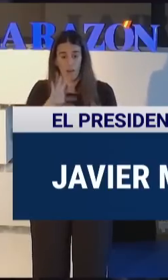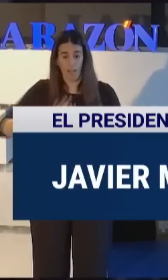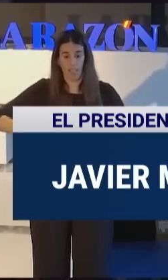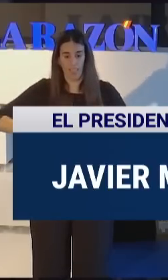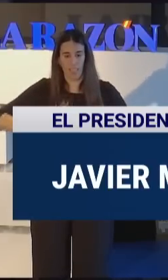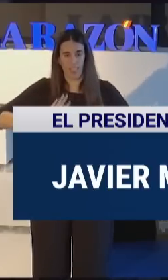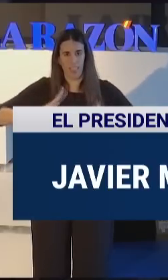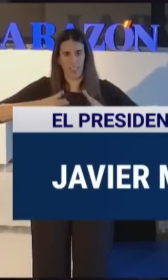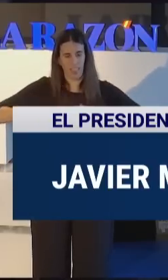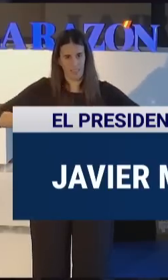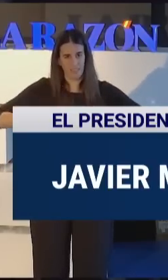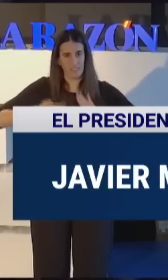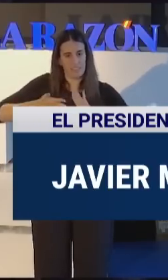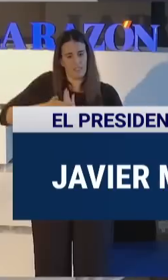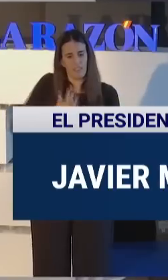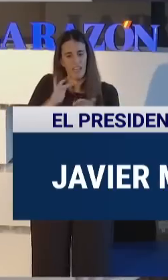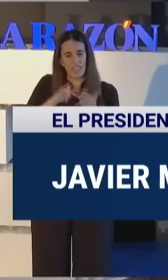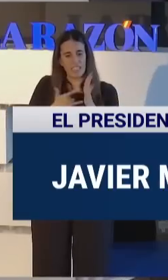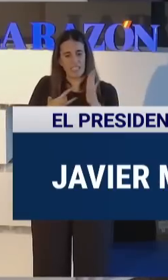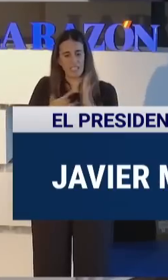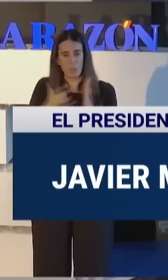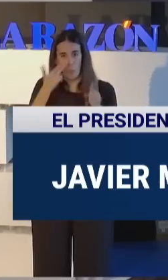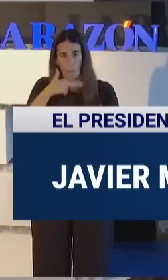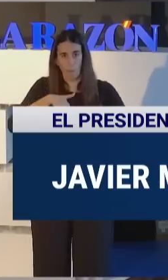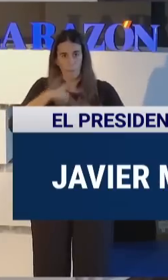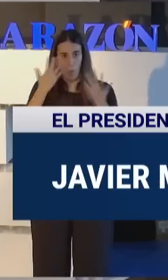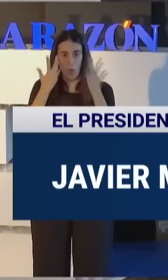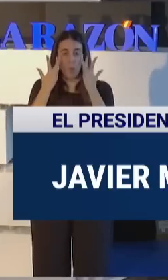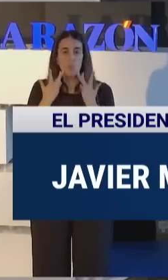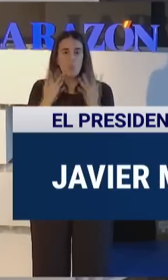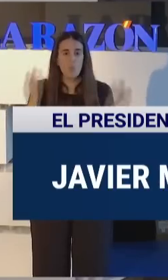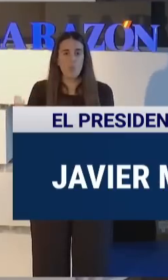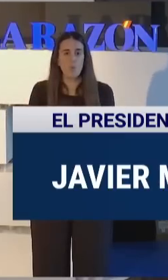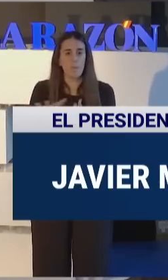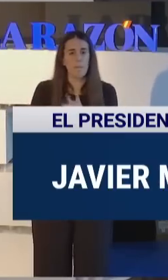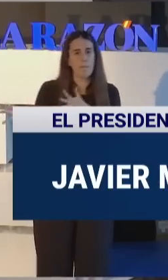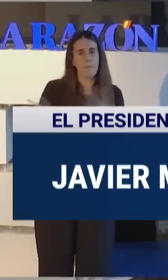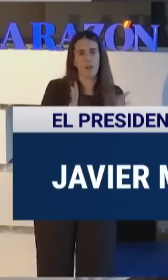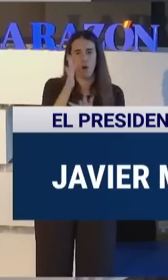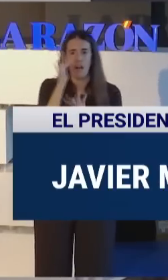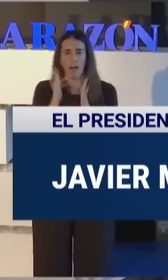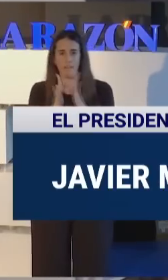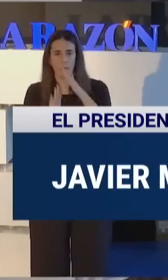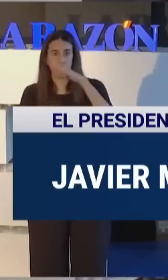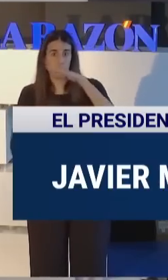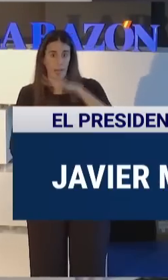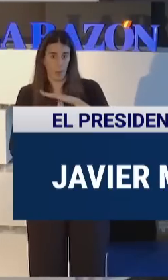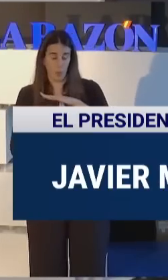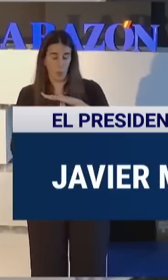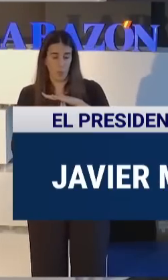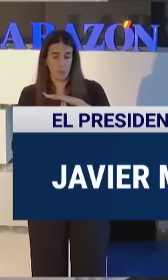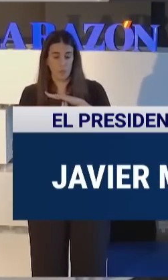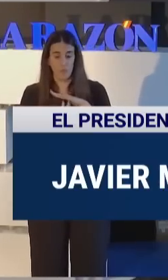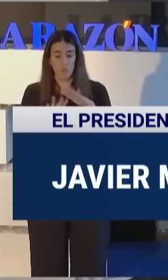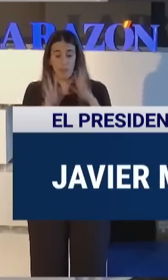para sanear el sector público del Banco Central ha generado marzo, principios de abril, un parón de actividad. Ahora,